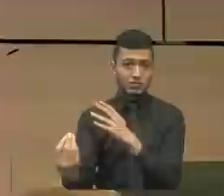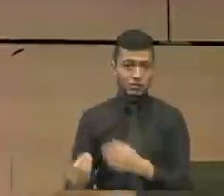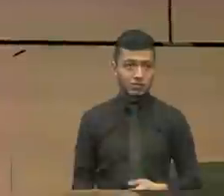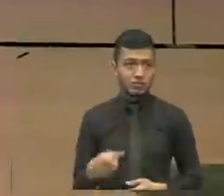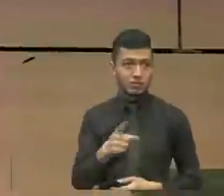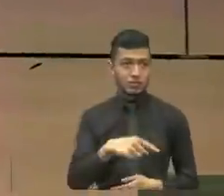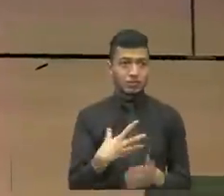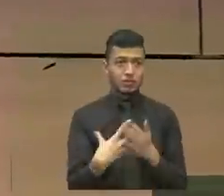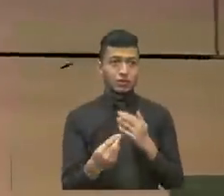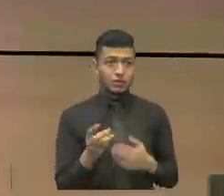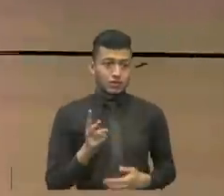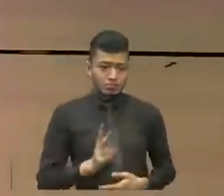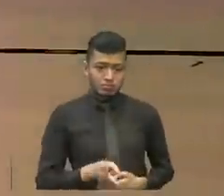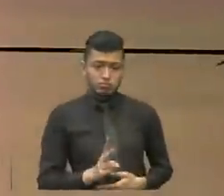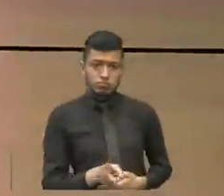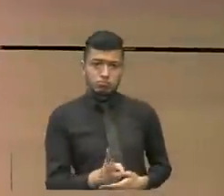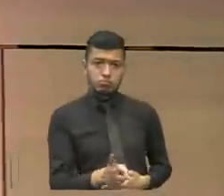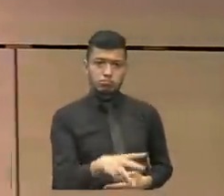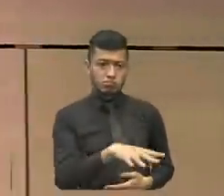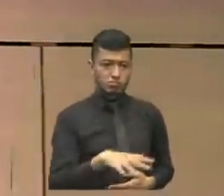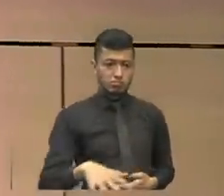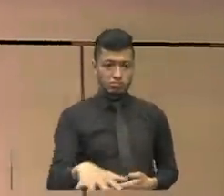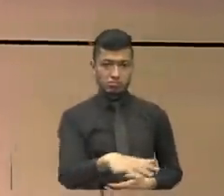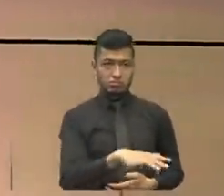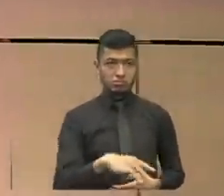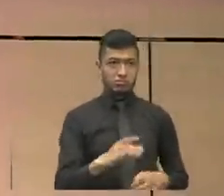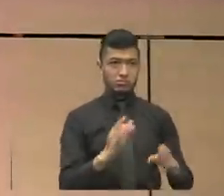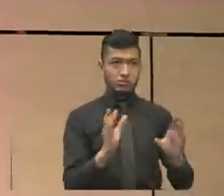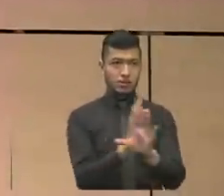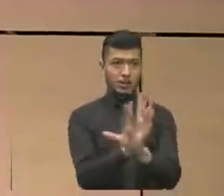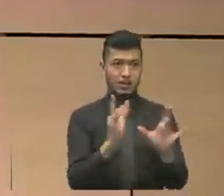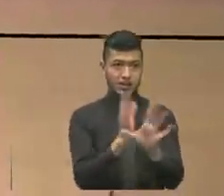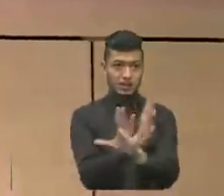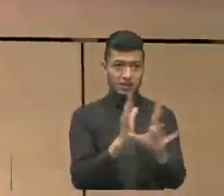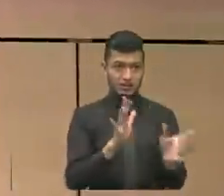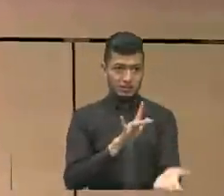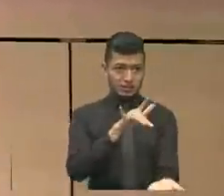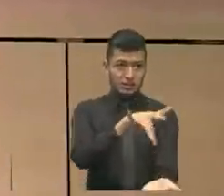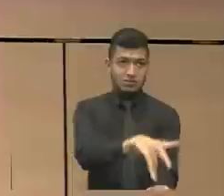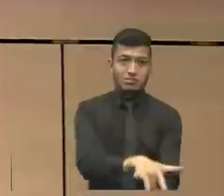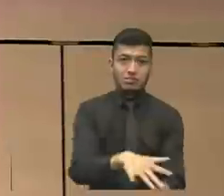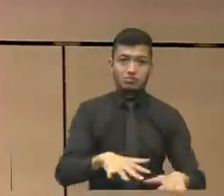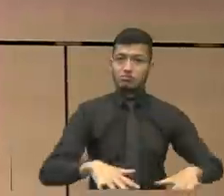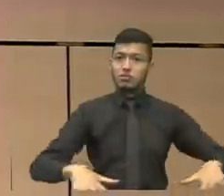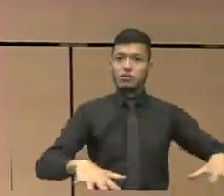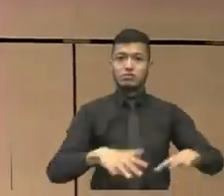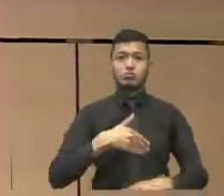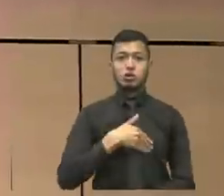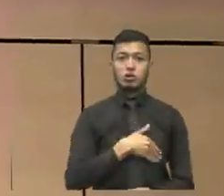caminas por toda la Candelaria y llegas, si quieres, hasta la Plaza Bolívar.